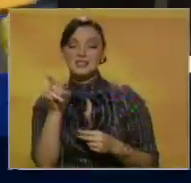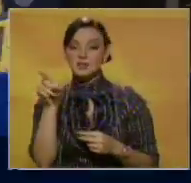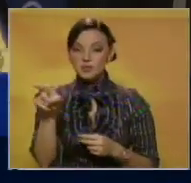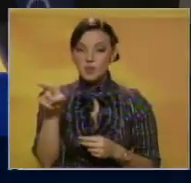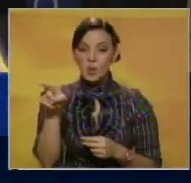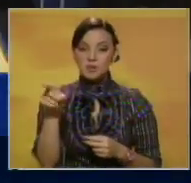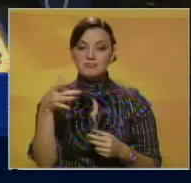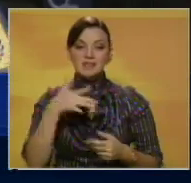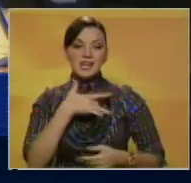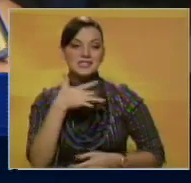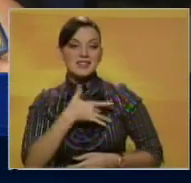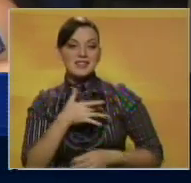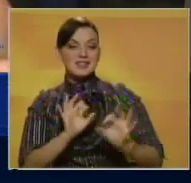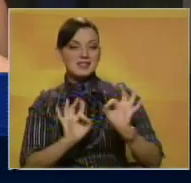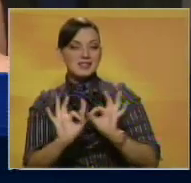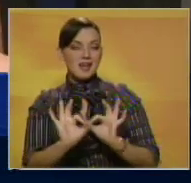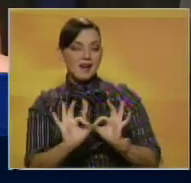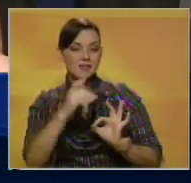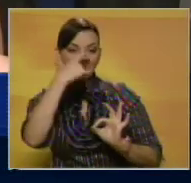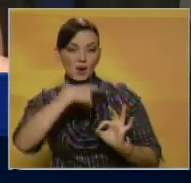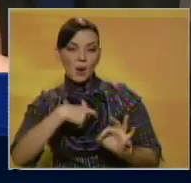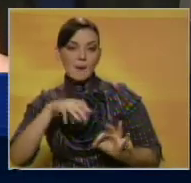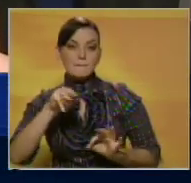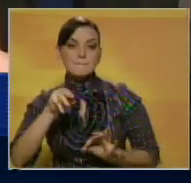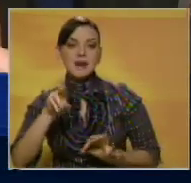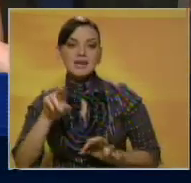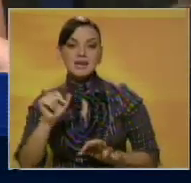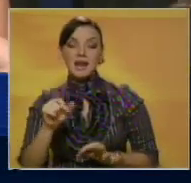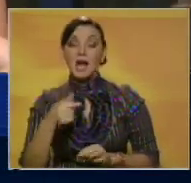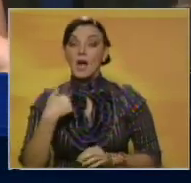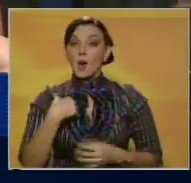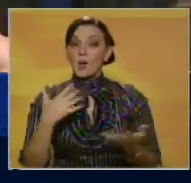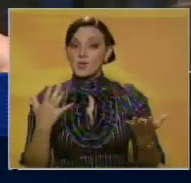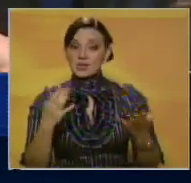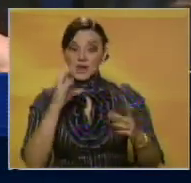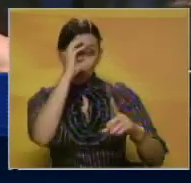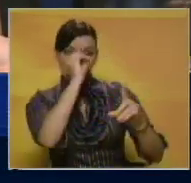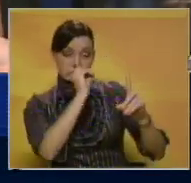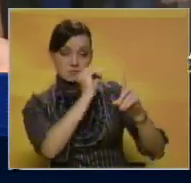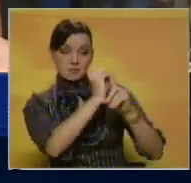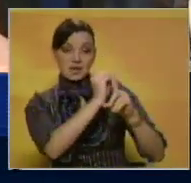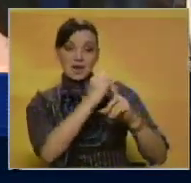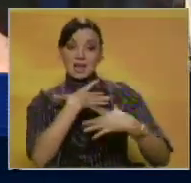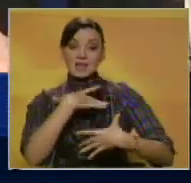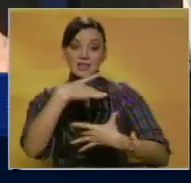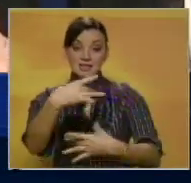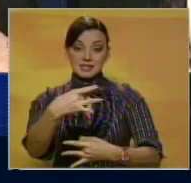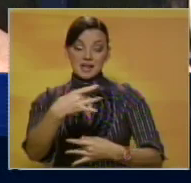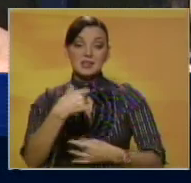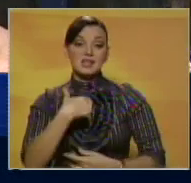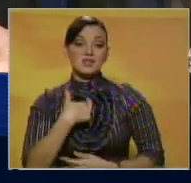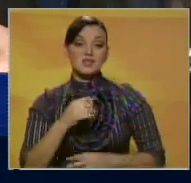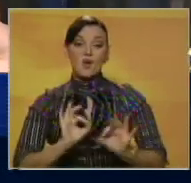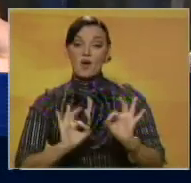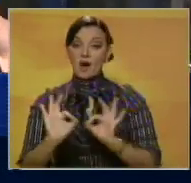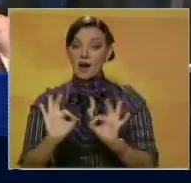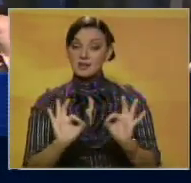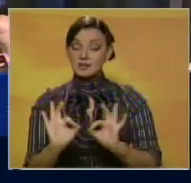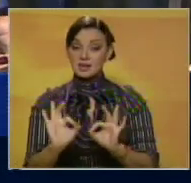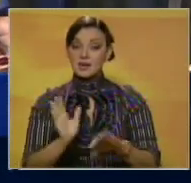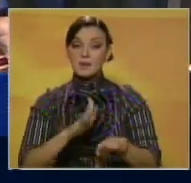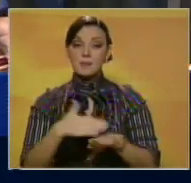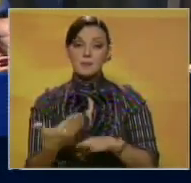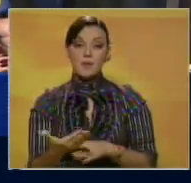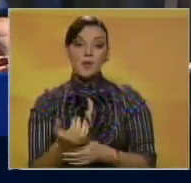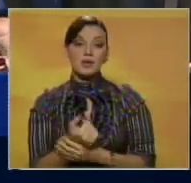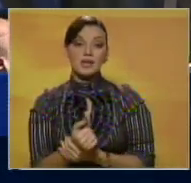Mariela? Bueno, mira, de verdad que ha sido un reto sumamente interesante para mí como actriz, porque me